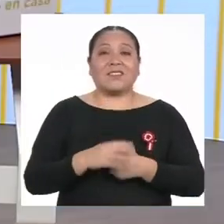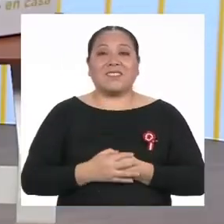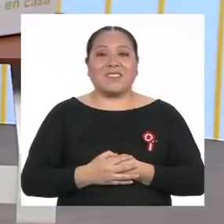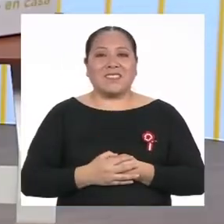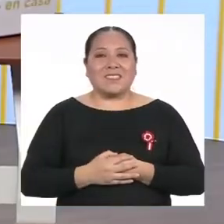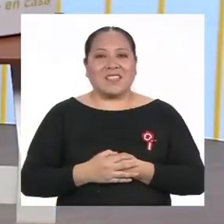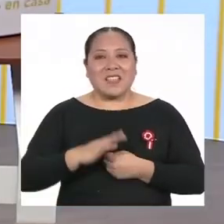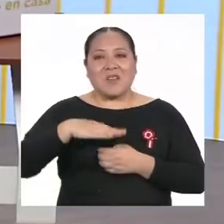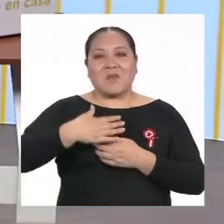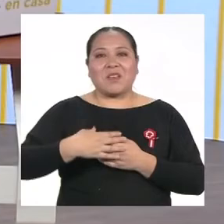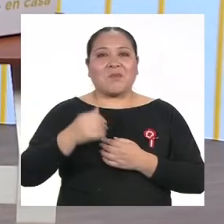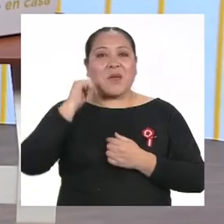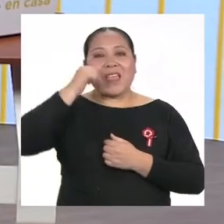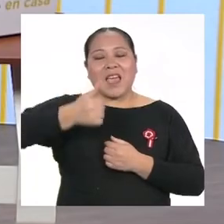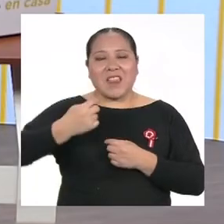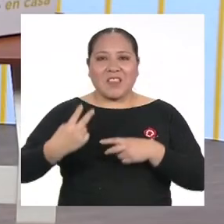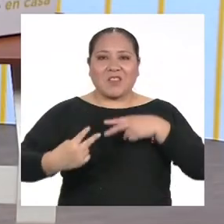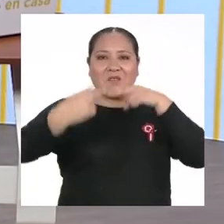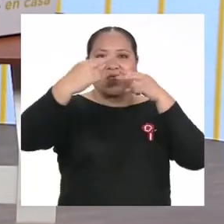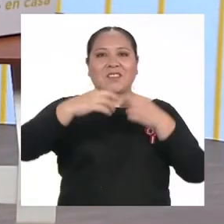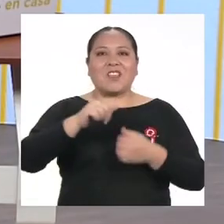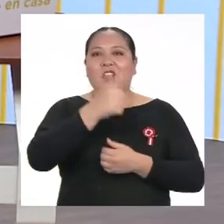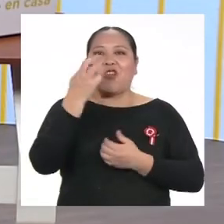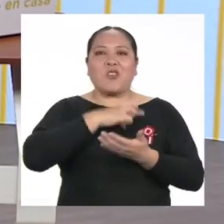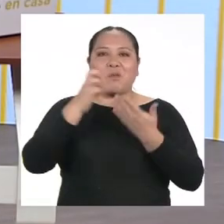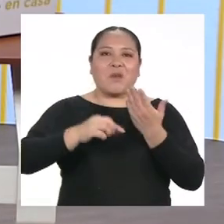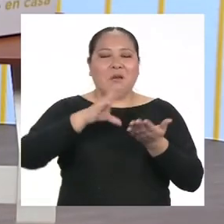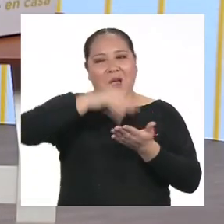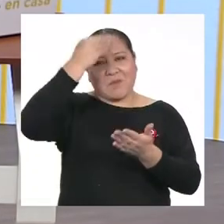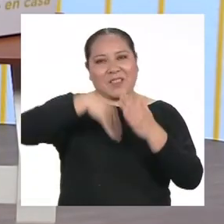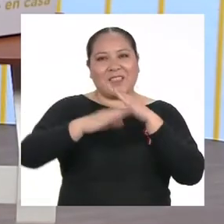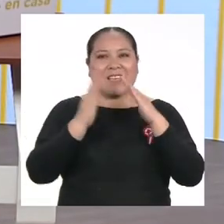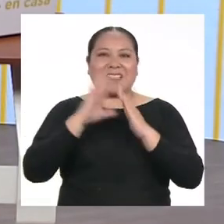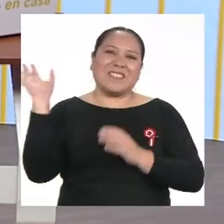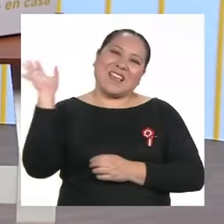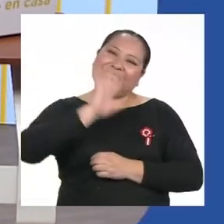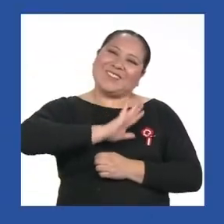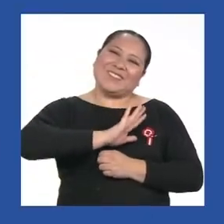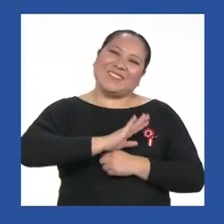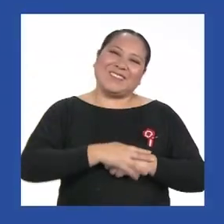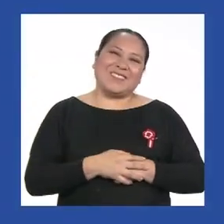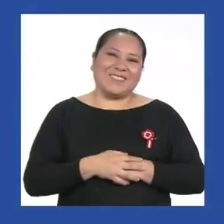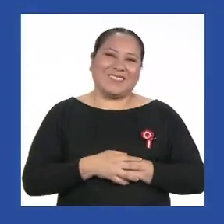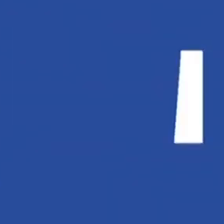Nos vemos mañana en otro programa de Aprendo en Casa. ¡Chao!